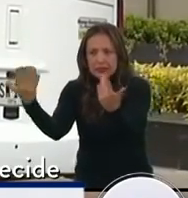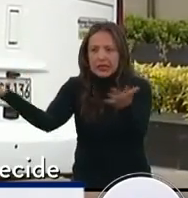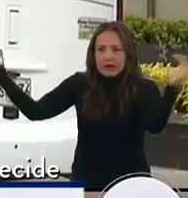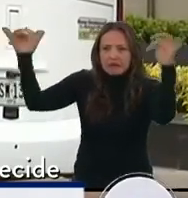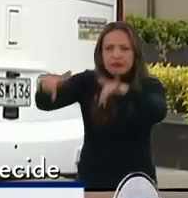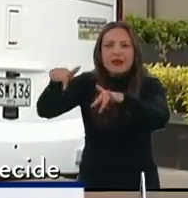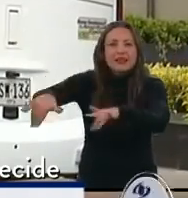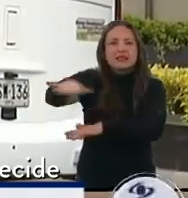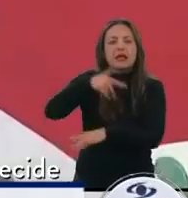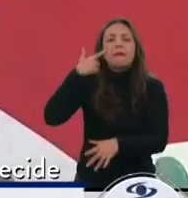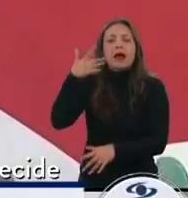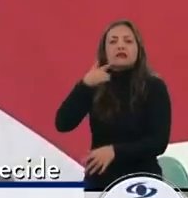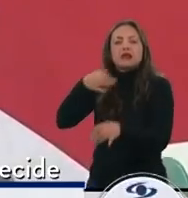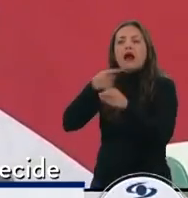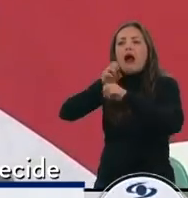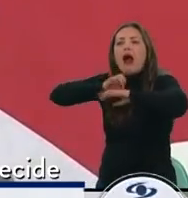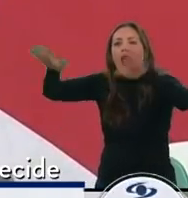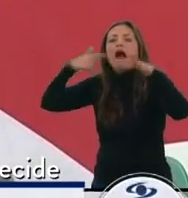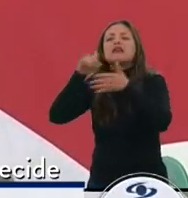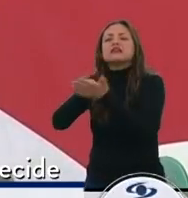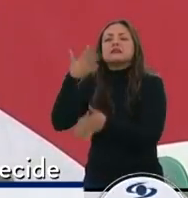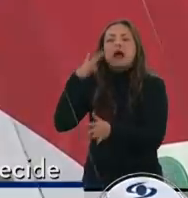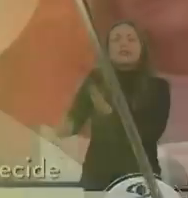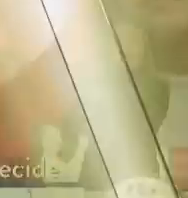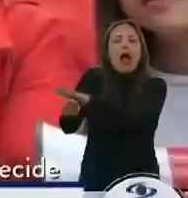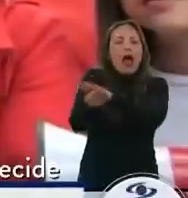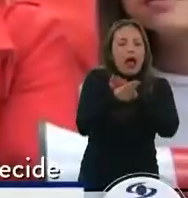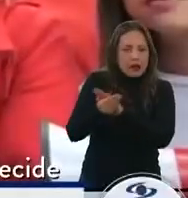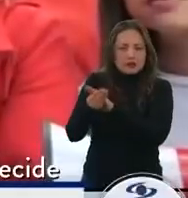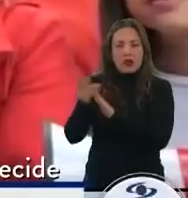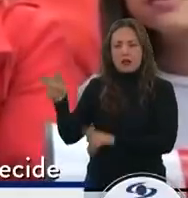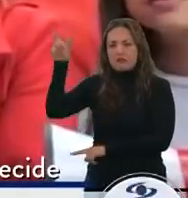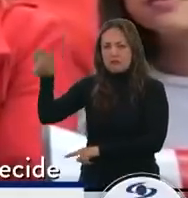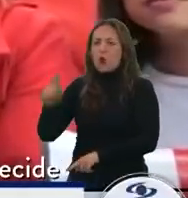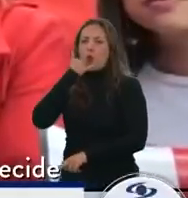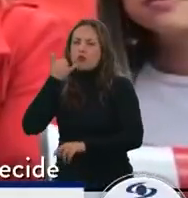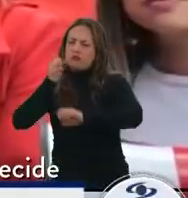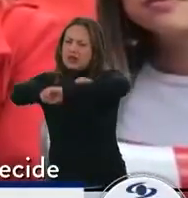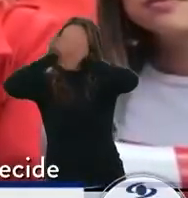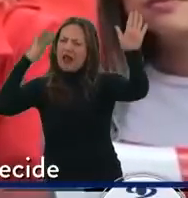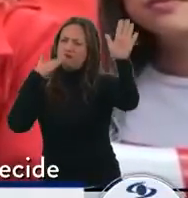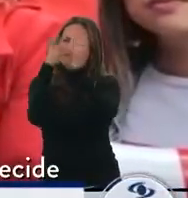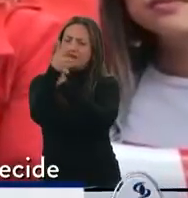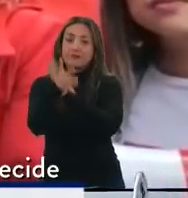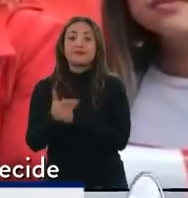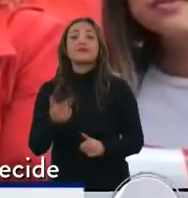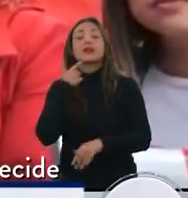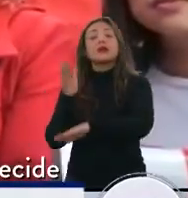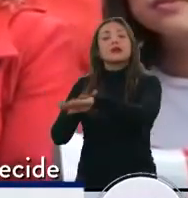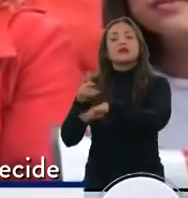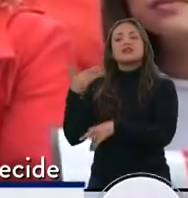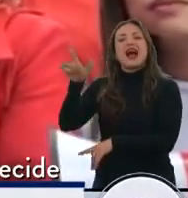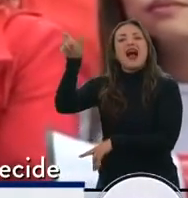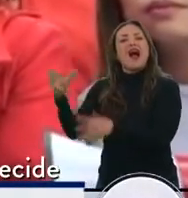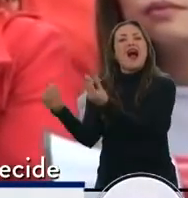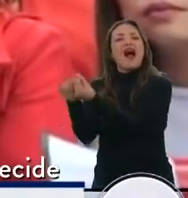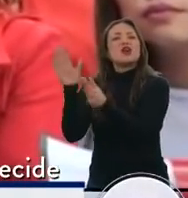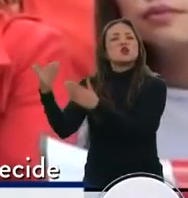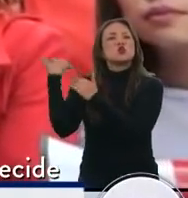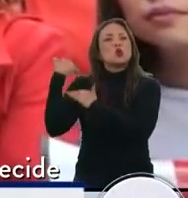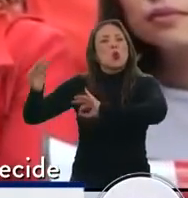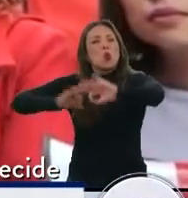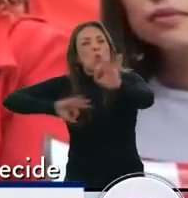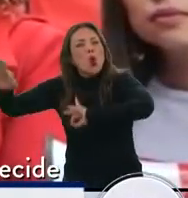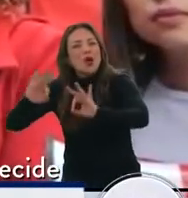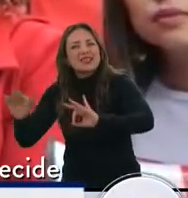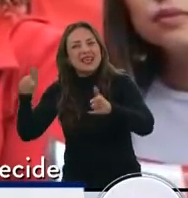mañana. El precandidato aclaró. Le pedimos explicaciones a la agencia logística que fue contratada para el evento